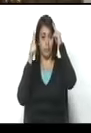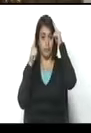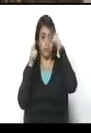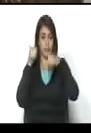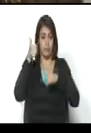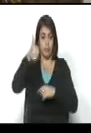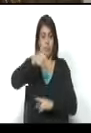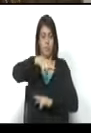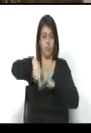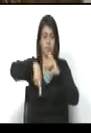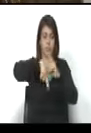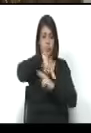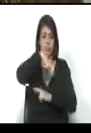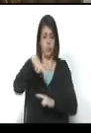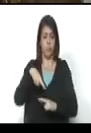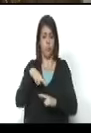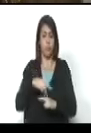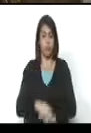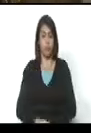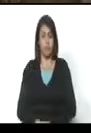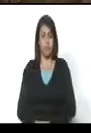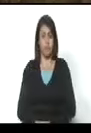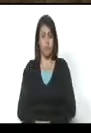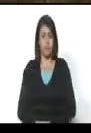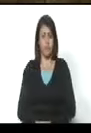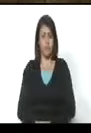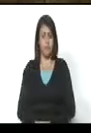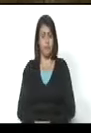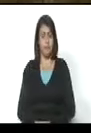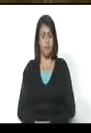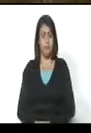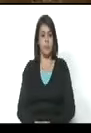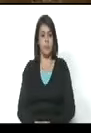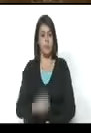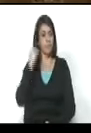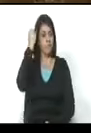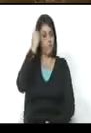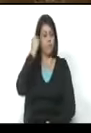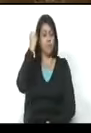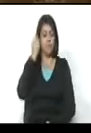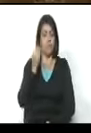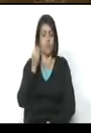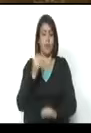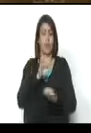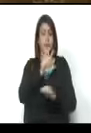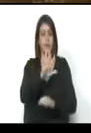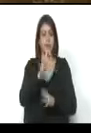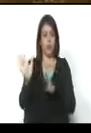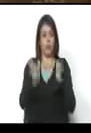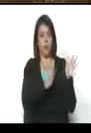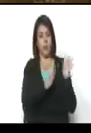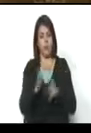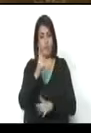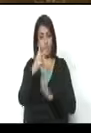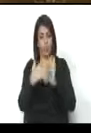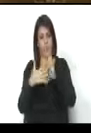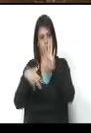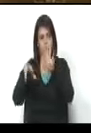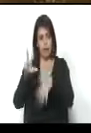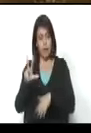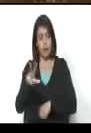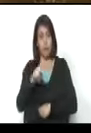Revolución Bolivariana, Hugo Rafael Chávez Frías. Considerando que el 5 de marzo de